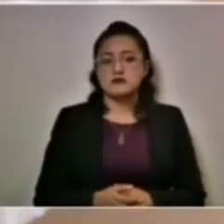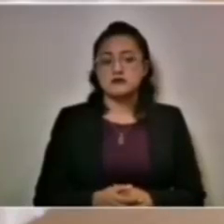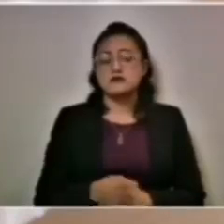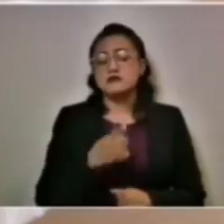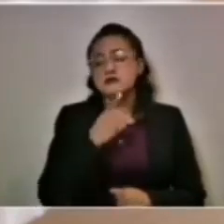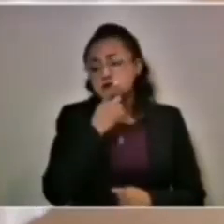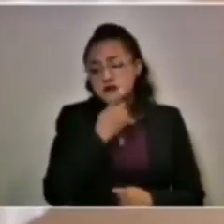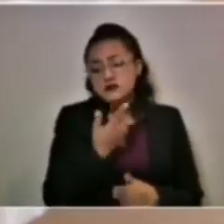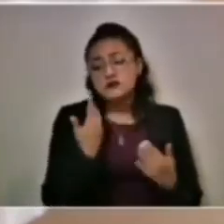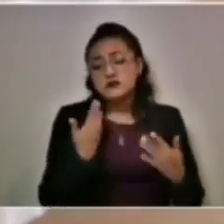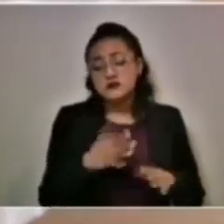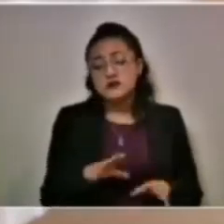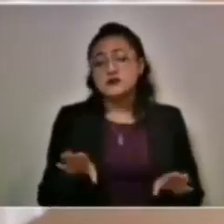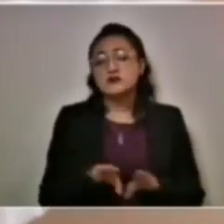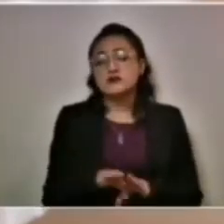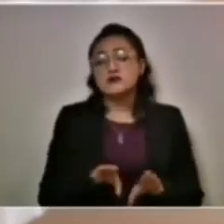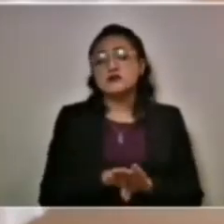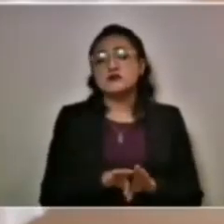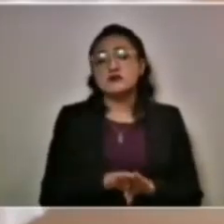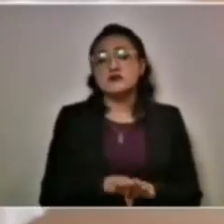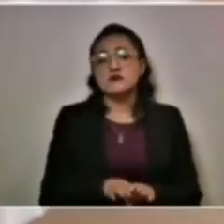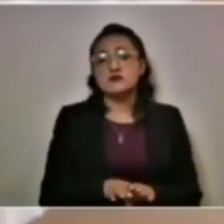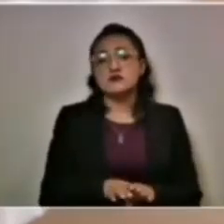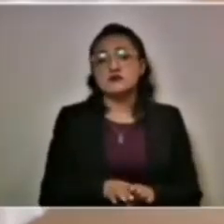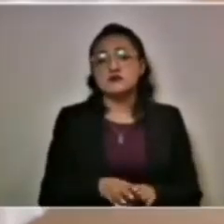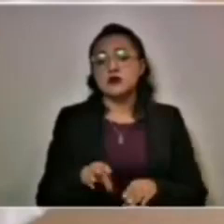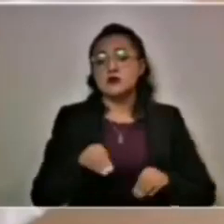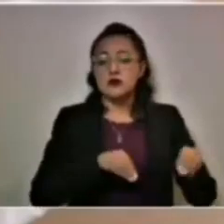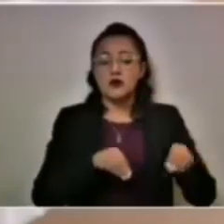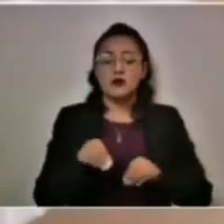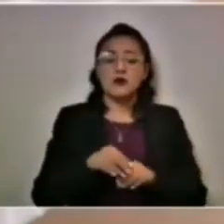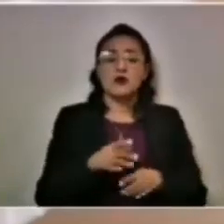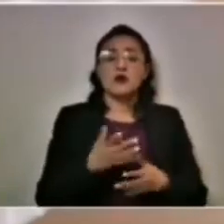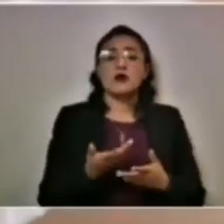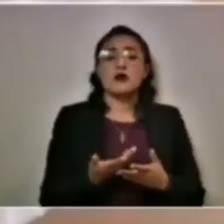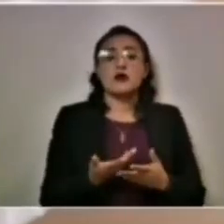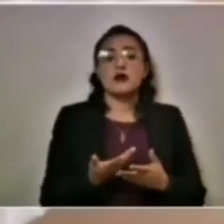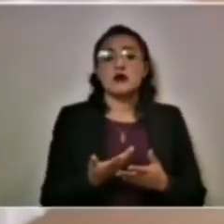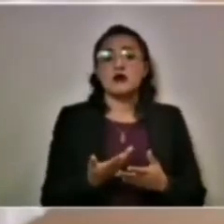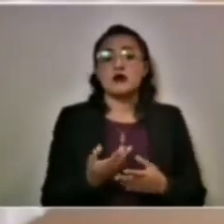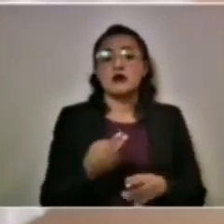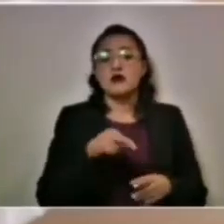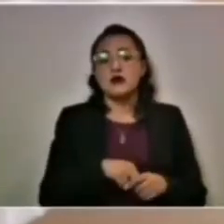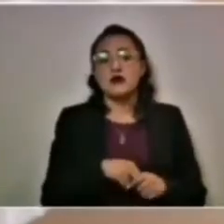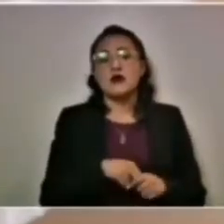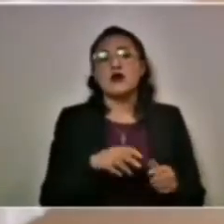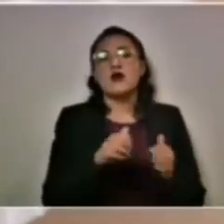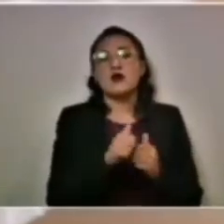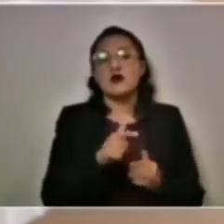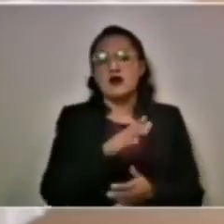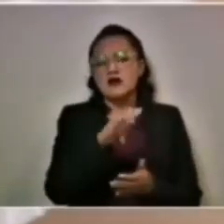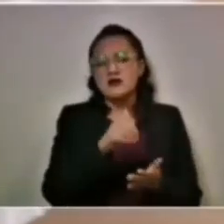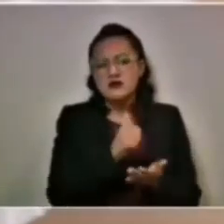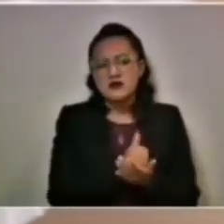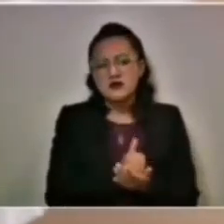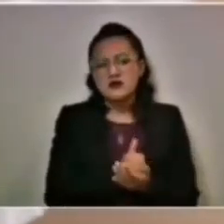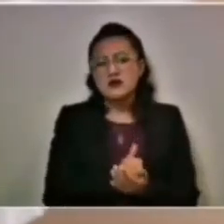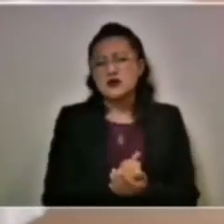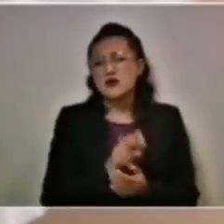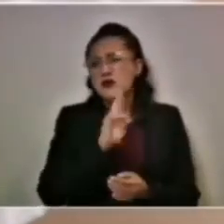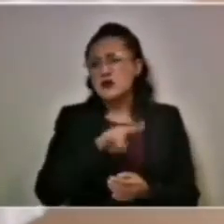diría yo, niveles de movilidad motora en ritmos